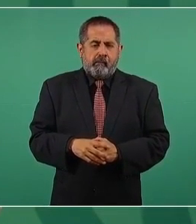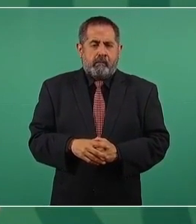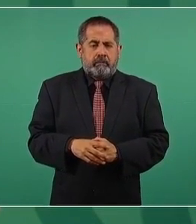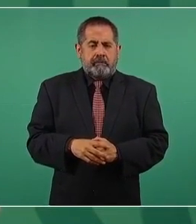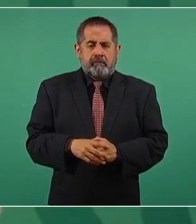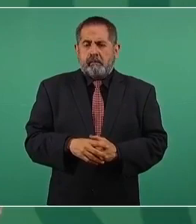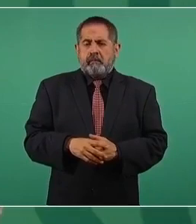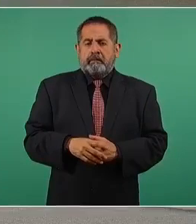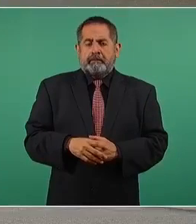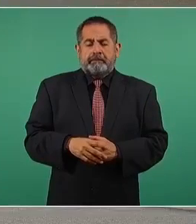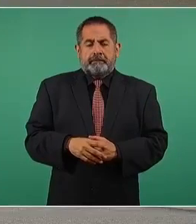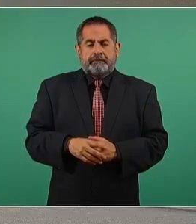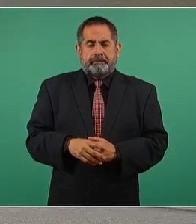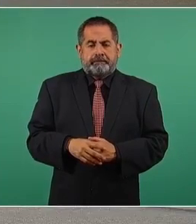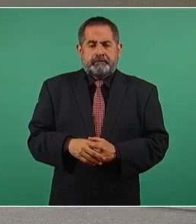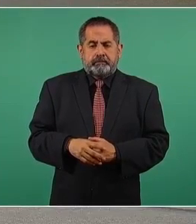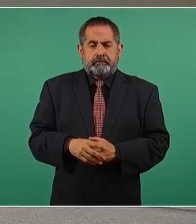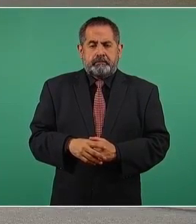Habían